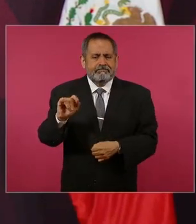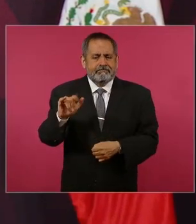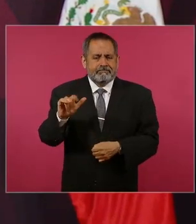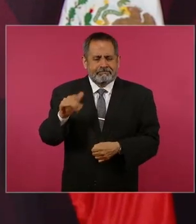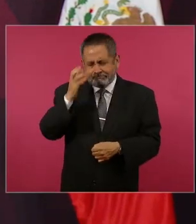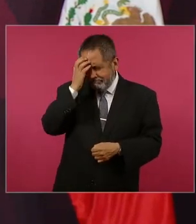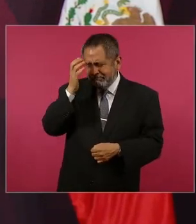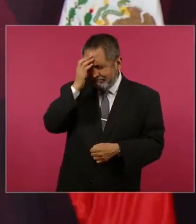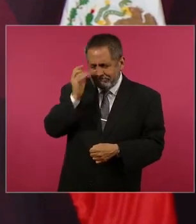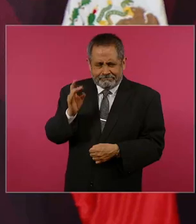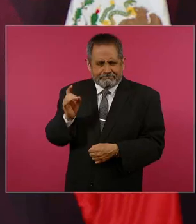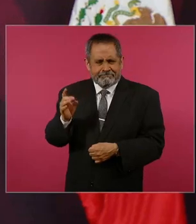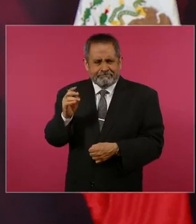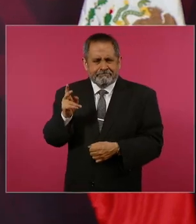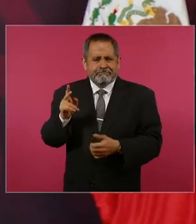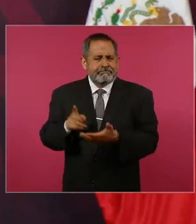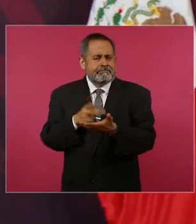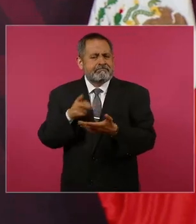porque